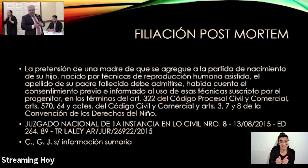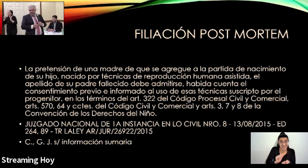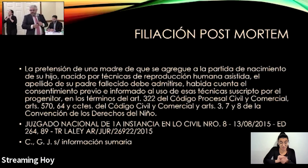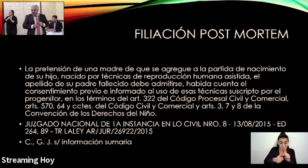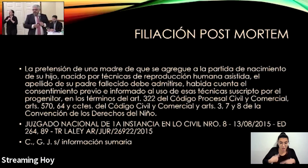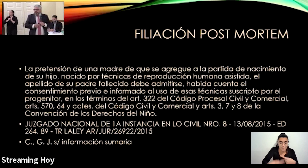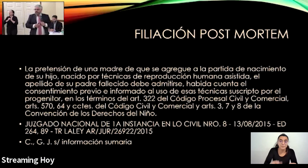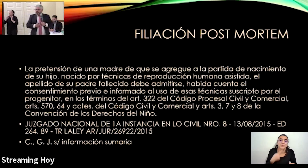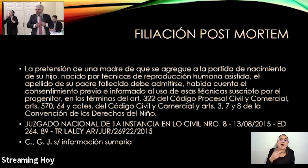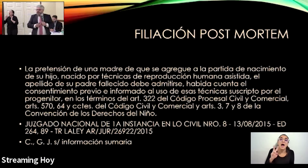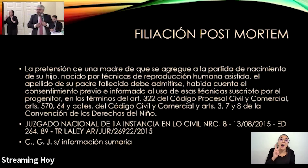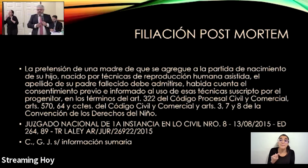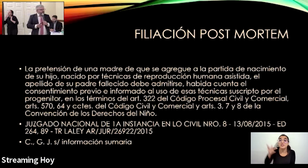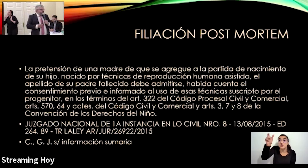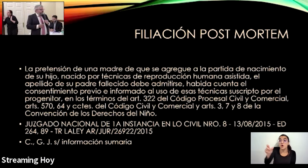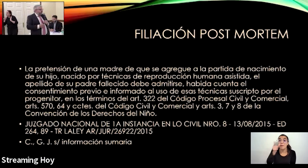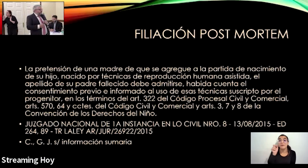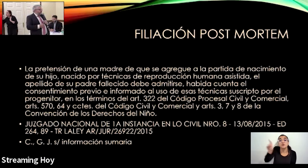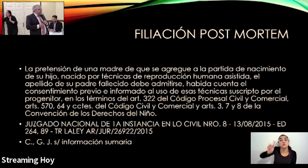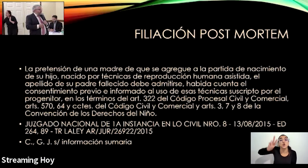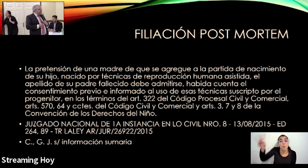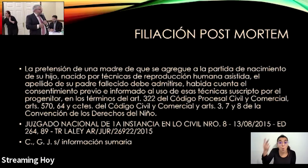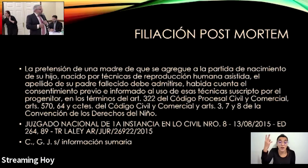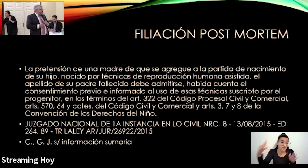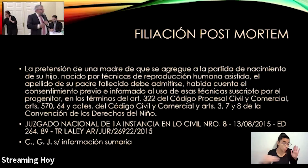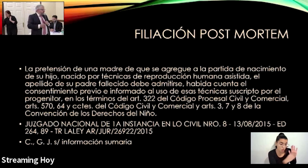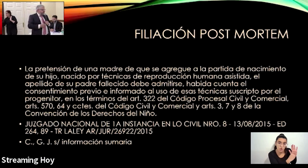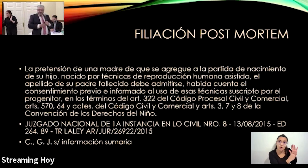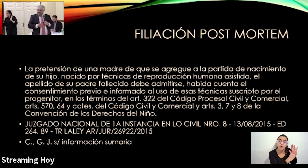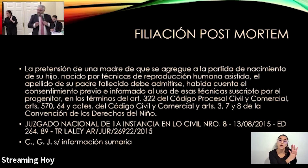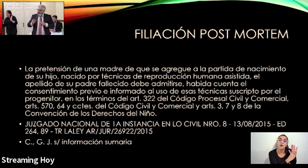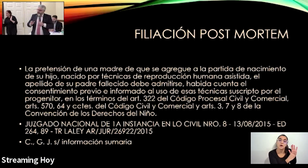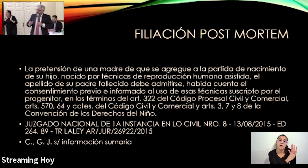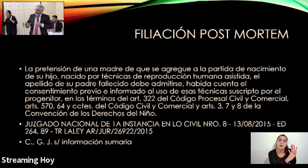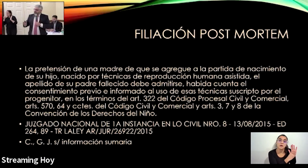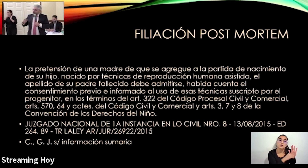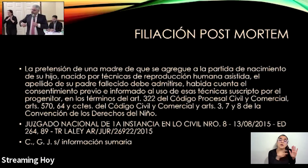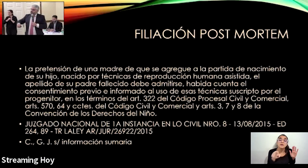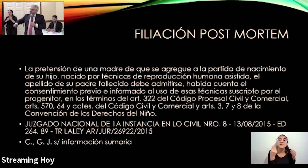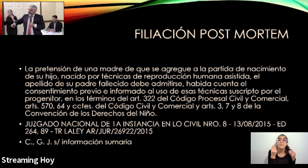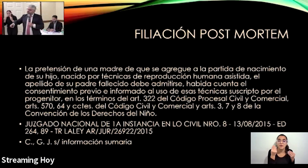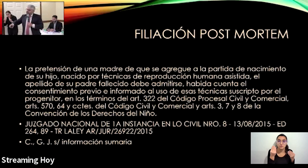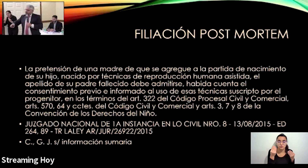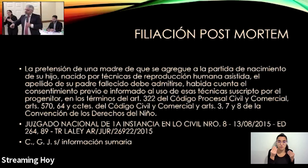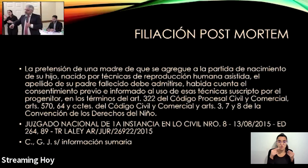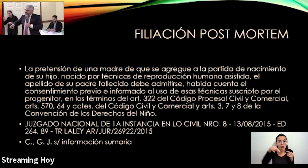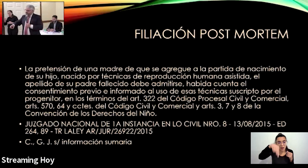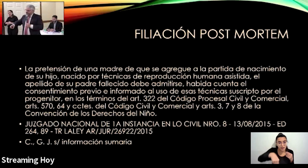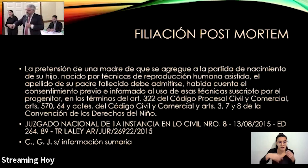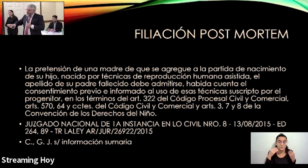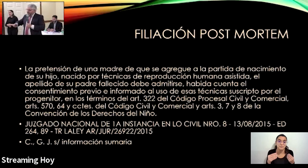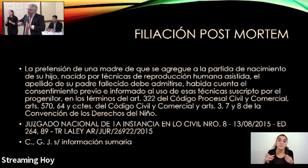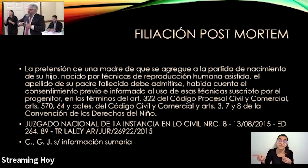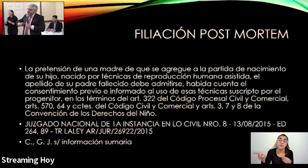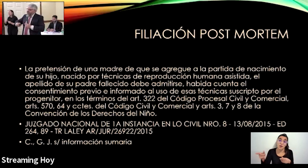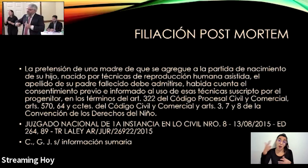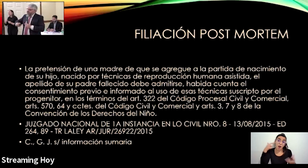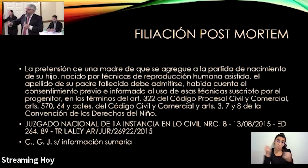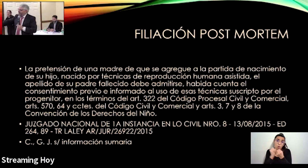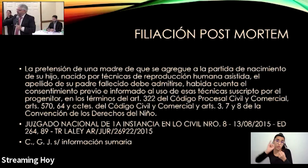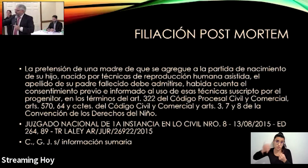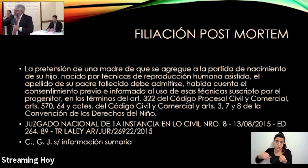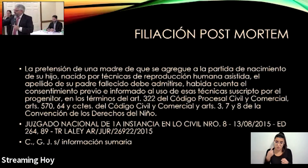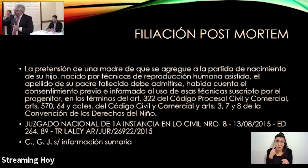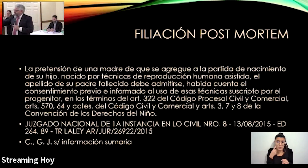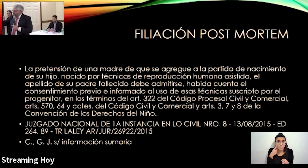su padre fallecido, debe admitirse. Acá lo que pasó fue que él dio su consentimiento en vida